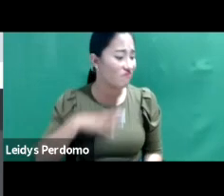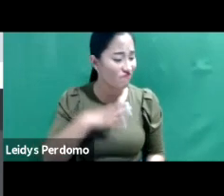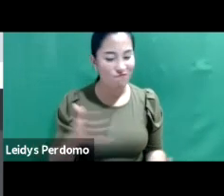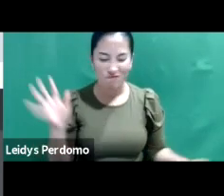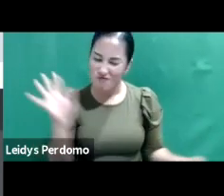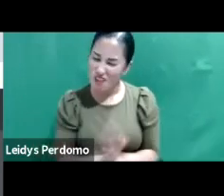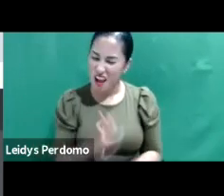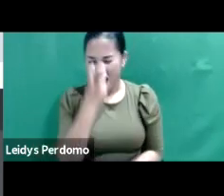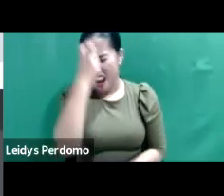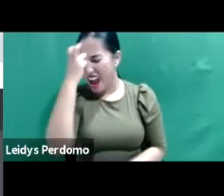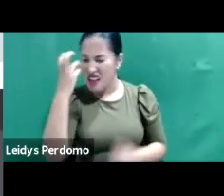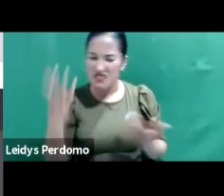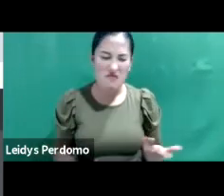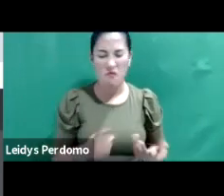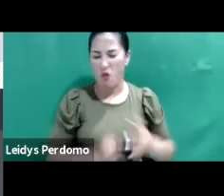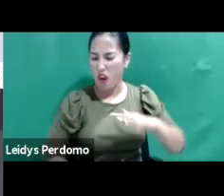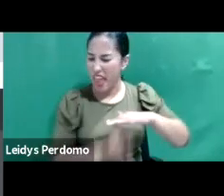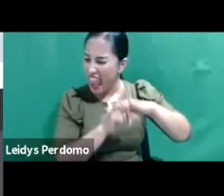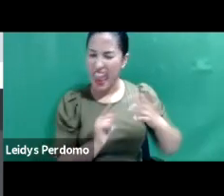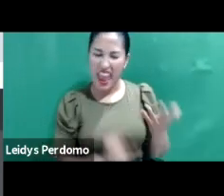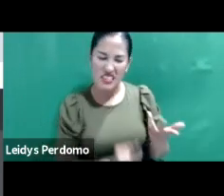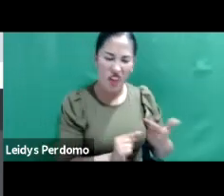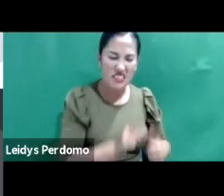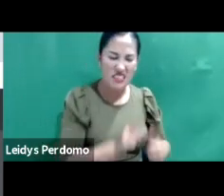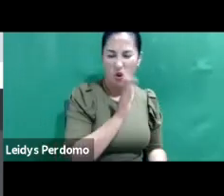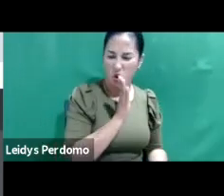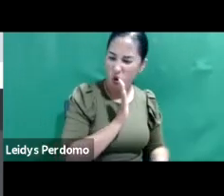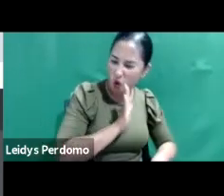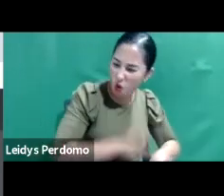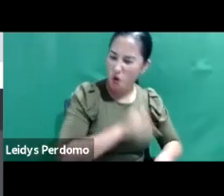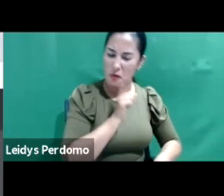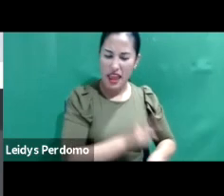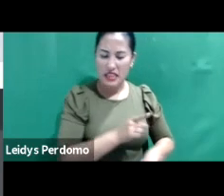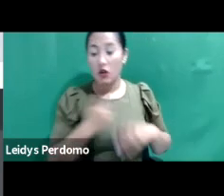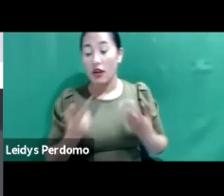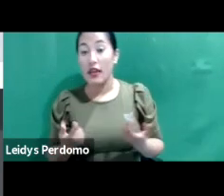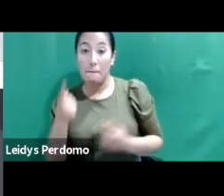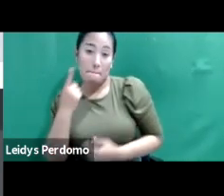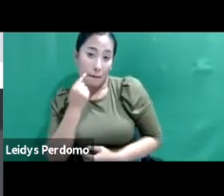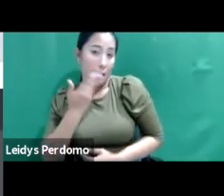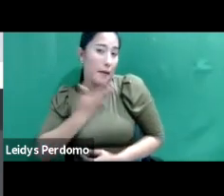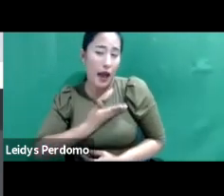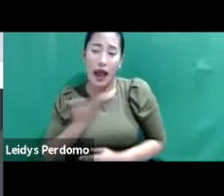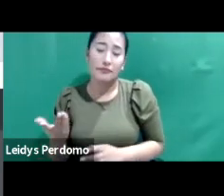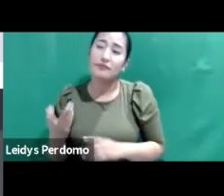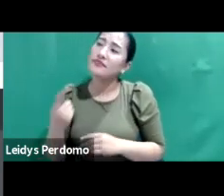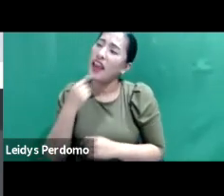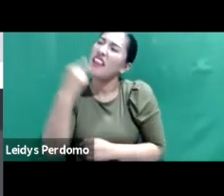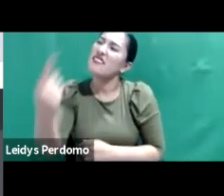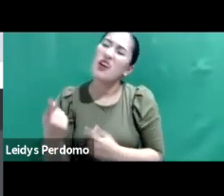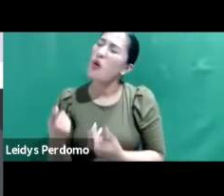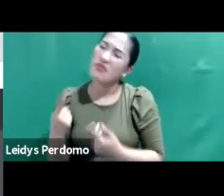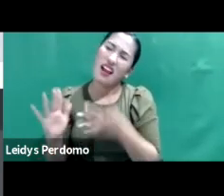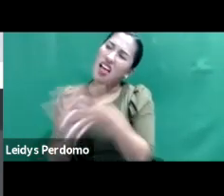ira, ya identifiqué qué me hizo sentir así y tal, y lo verbalizo en mi casa con mis padres o con mi mamá o con mi papá y tal, y mis papás